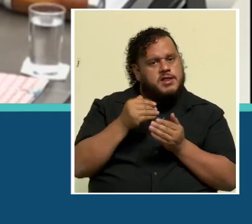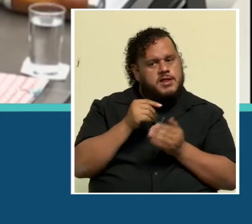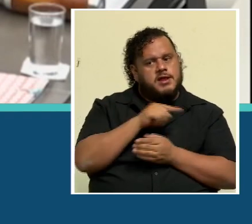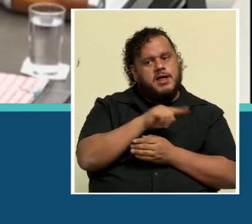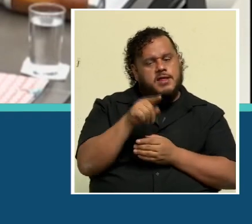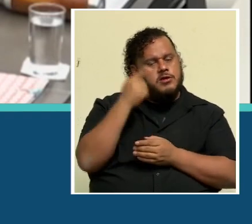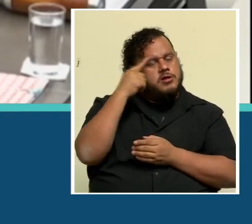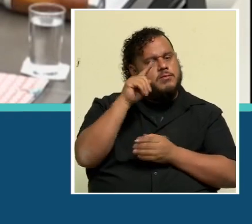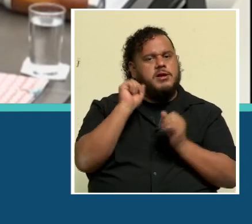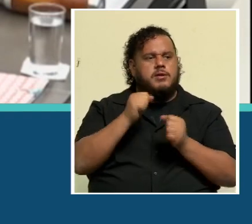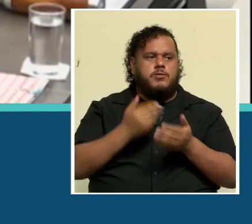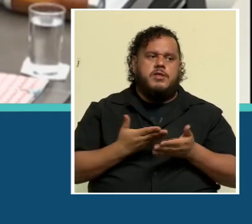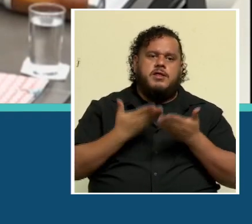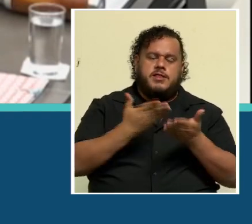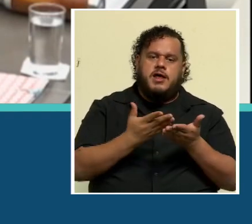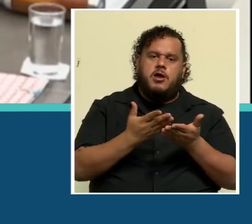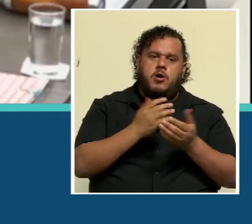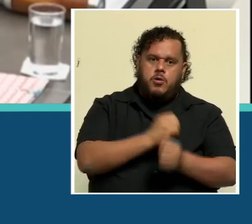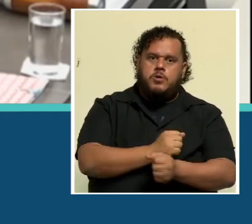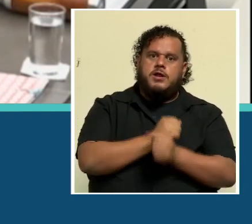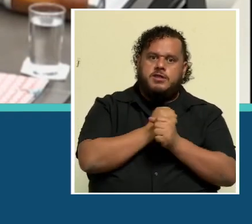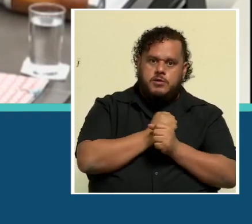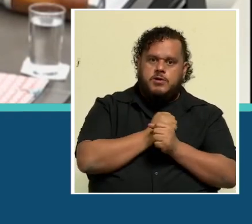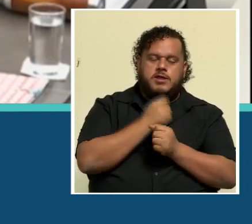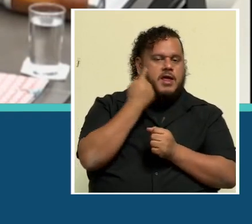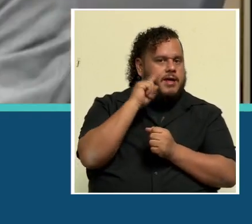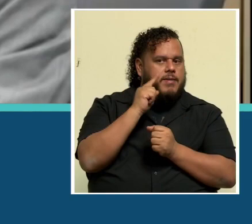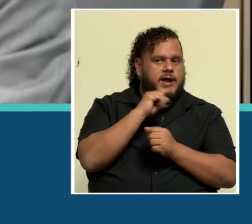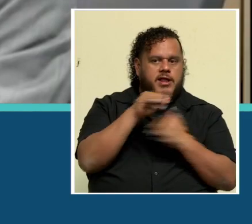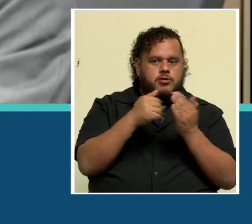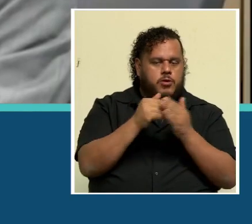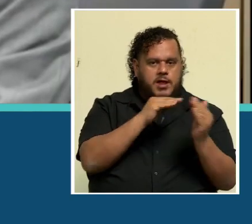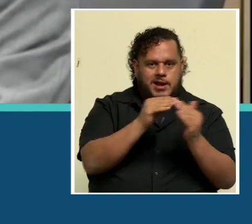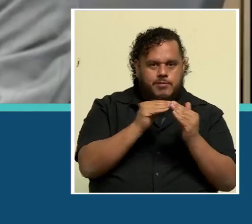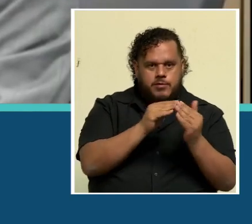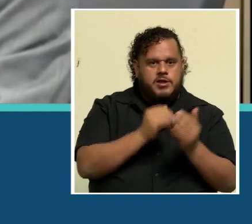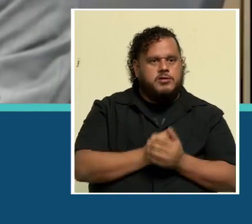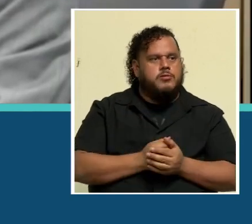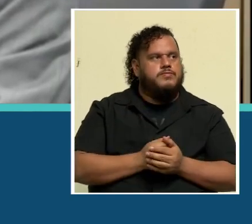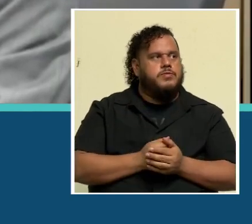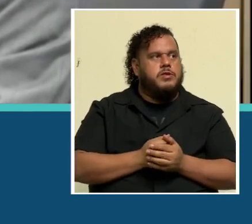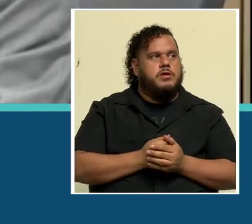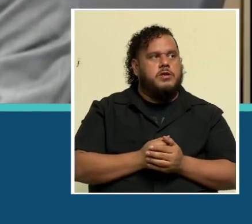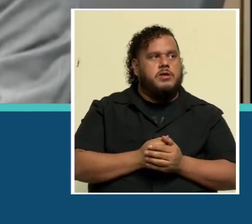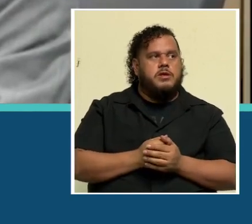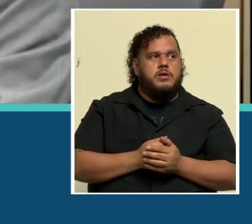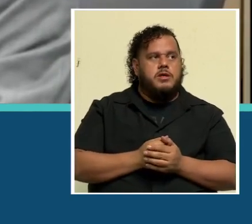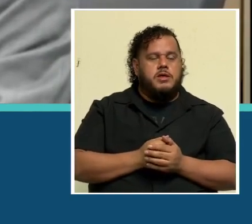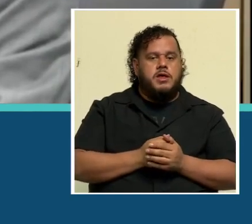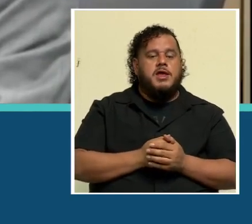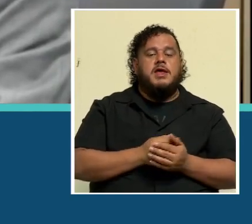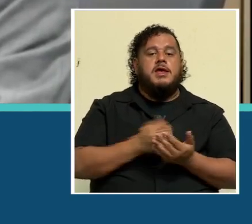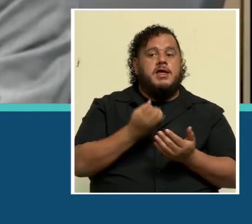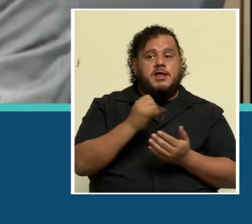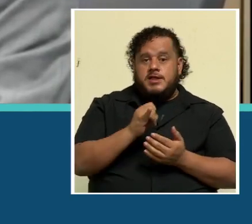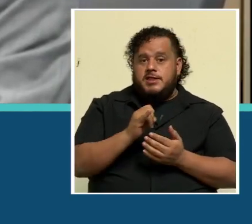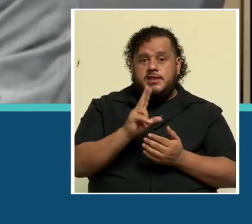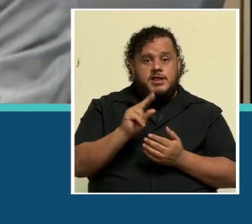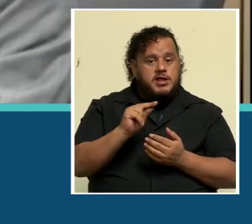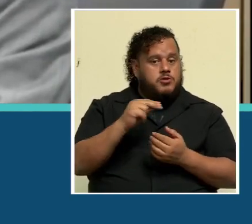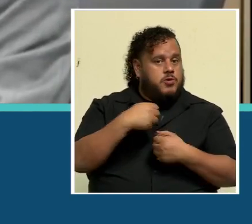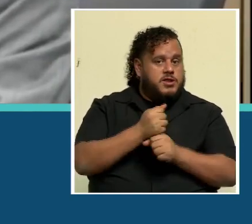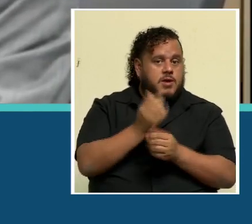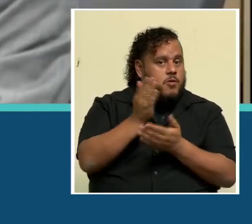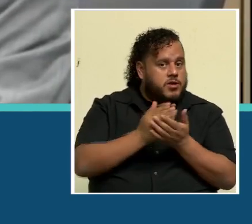para que puedan dar una seguridad jurídica, una seguridad a la población. Y digo, si no hacemos algo, Limón se va a convertir en